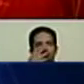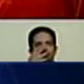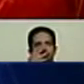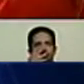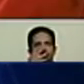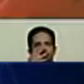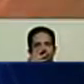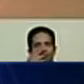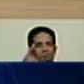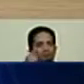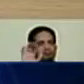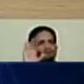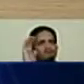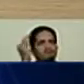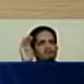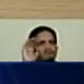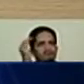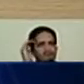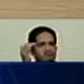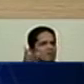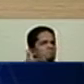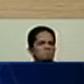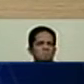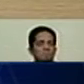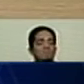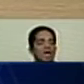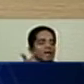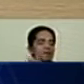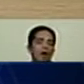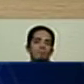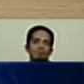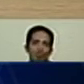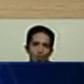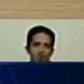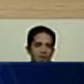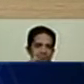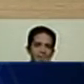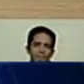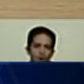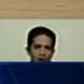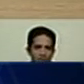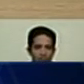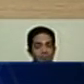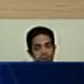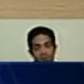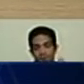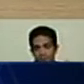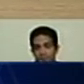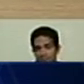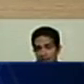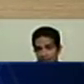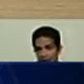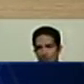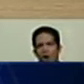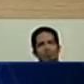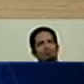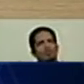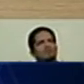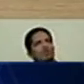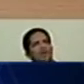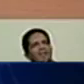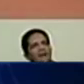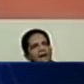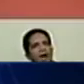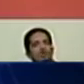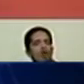Cariña, RT, se refería al buque de exploración sísmica, donde de forma muy clara dice que ha sido autorizado por el gobierno de